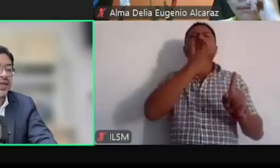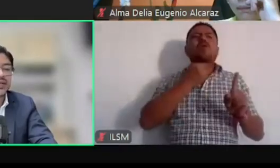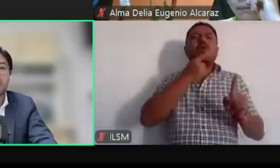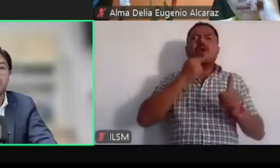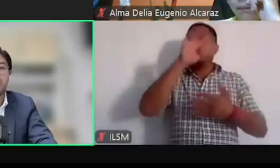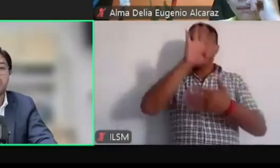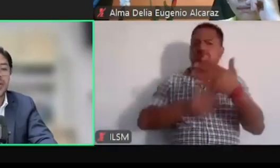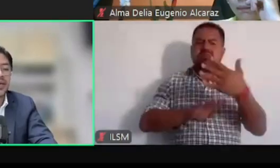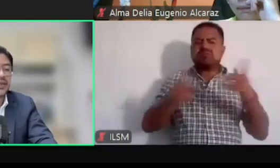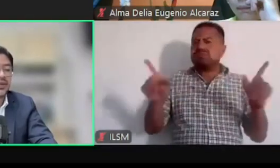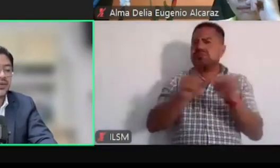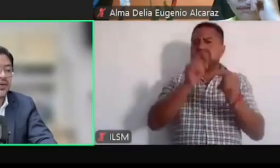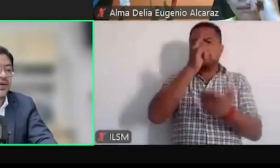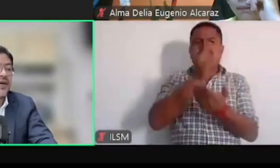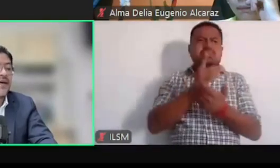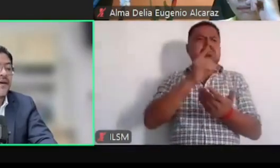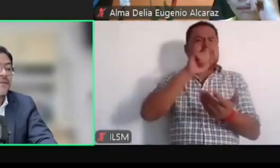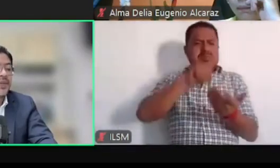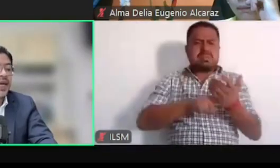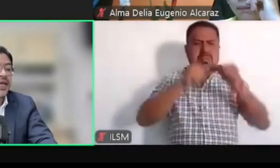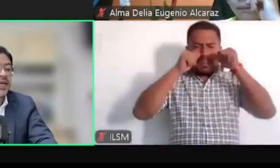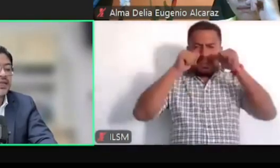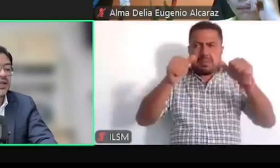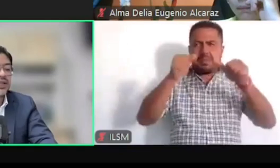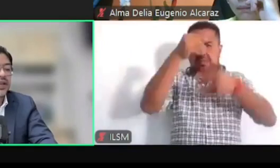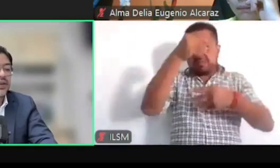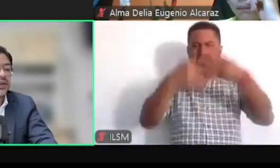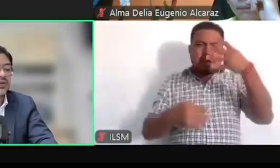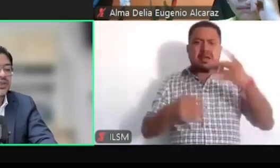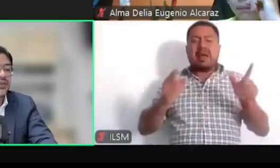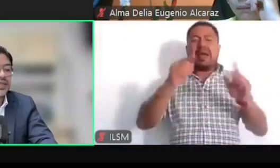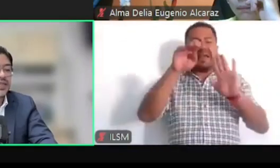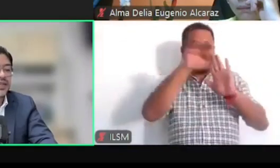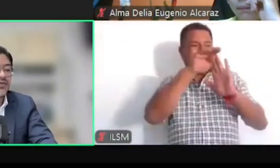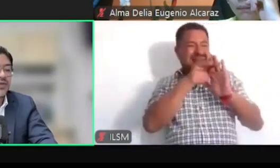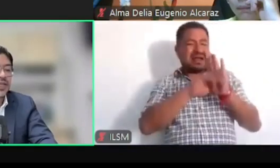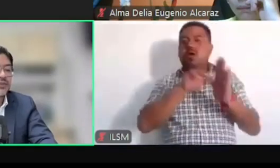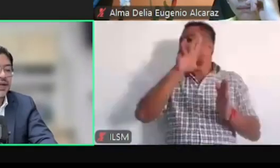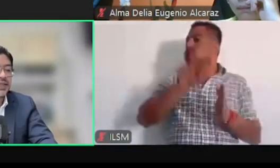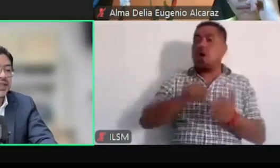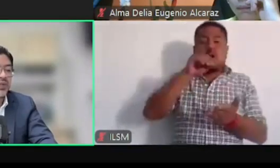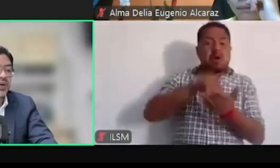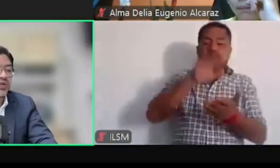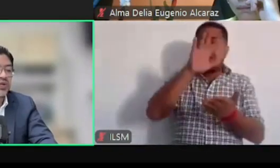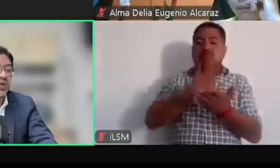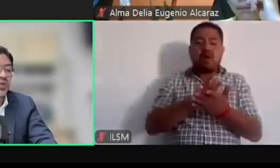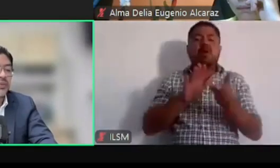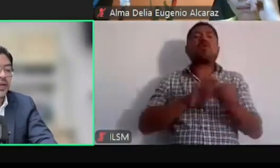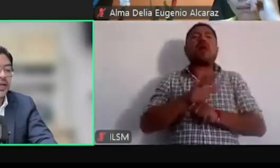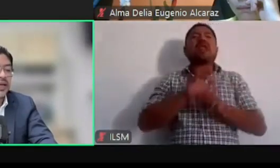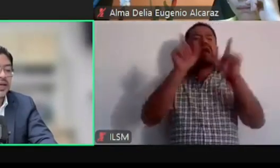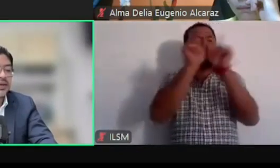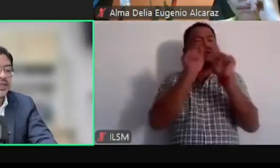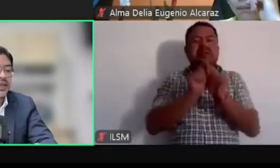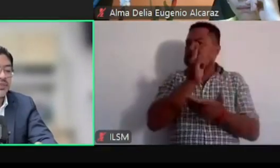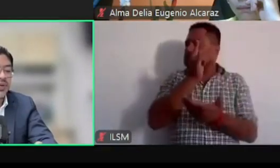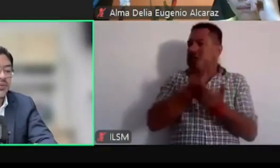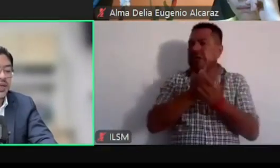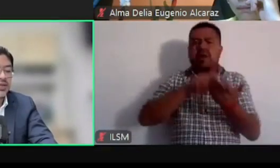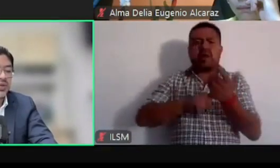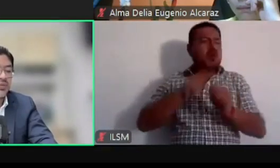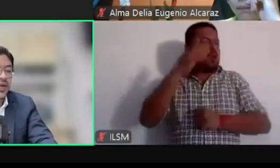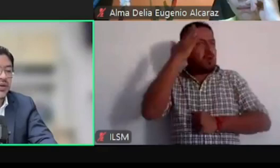regidurías que cumplió los requisitos de ahí que si los lineamientos no establecen de forma expresa que cuando solo una planilla encabezada por